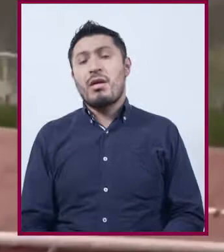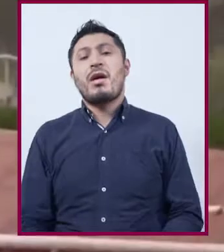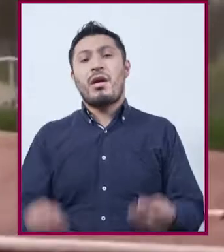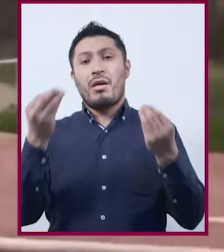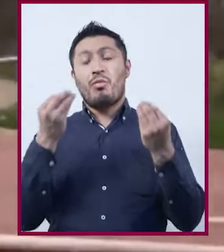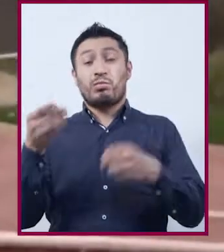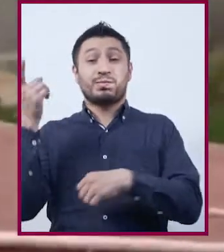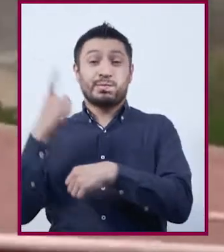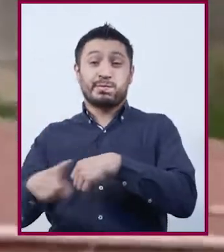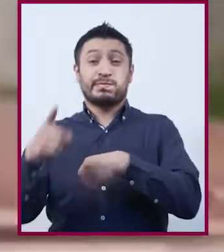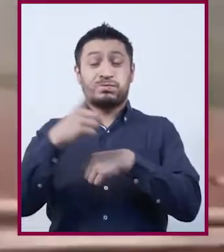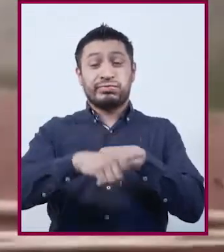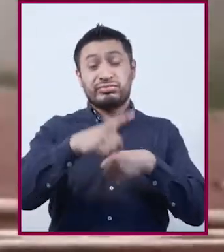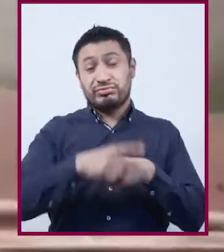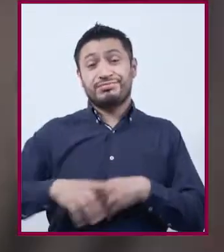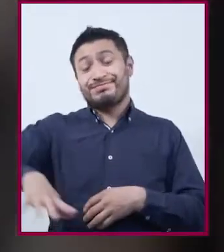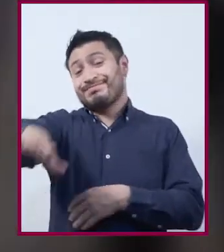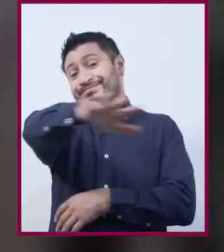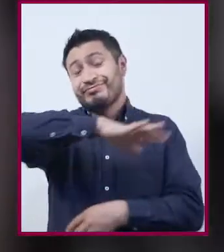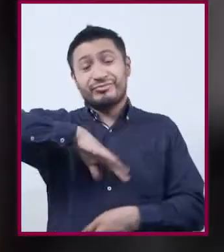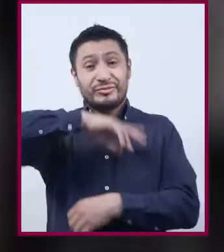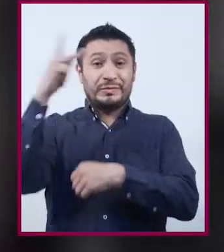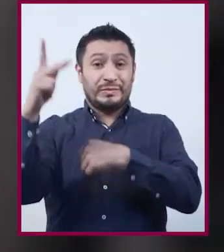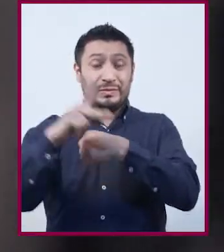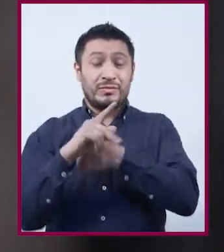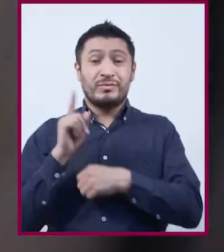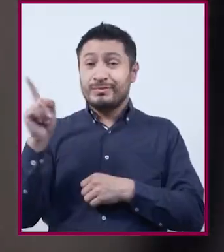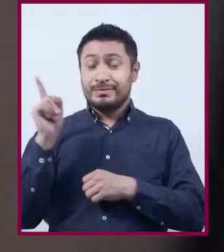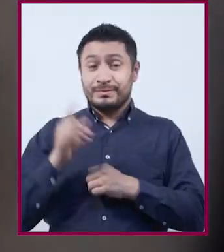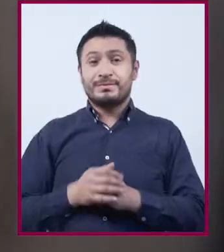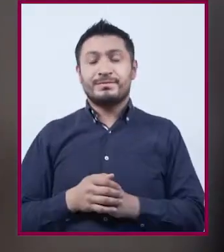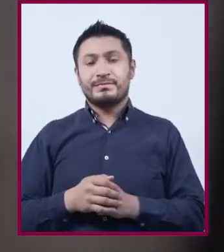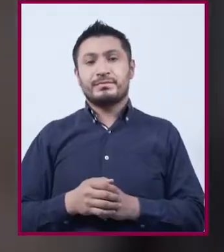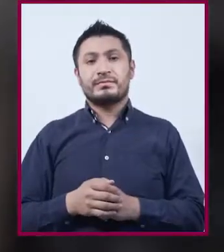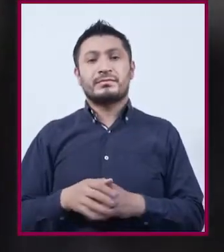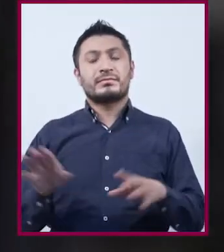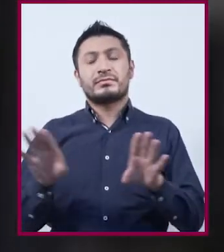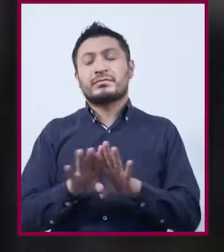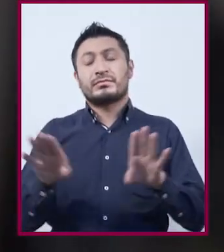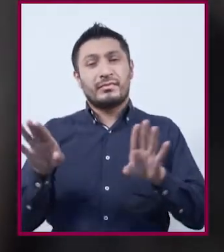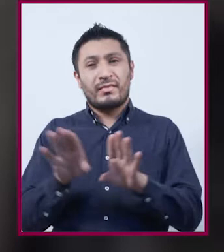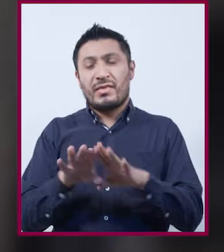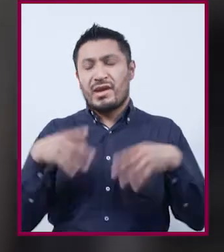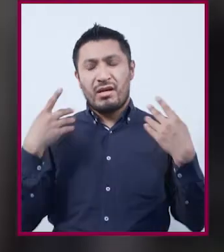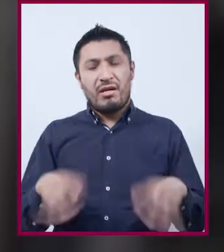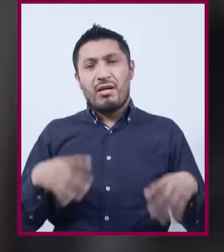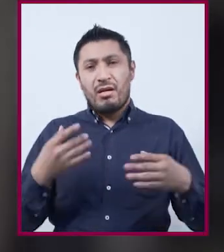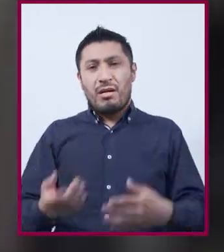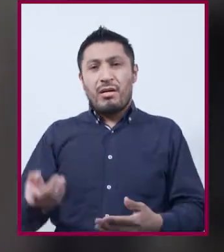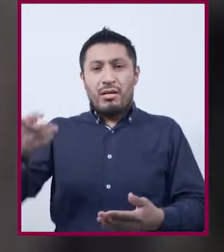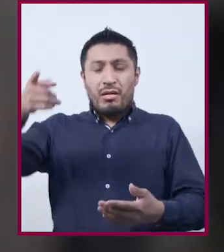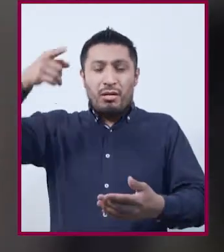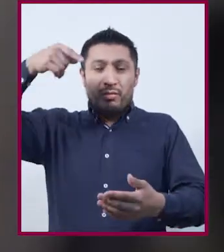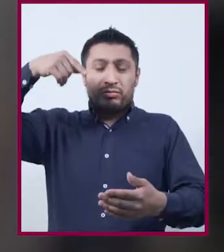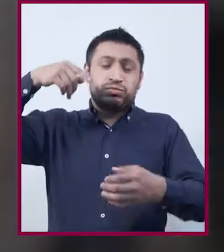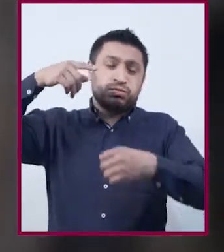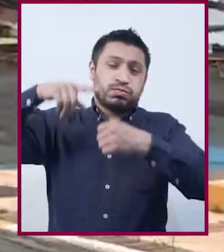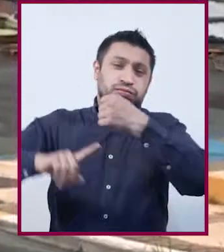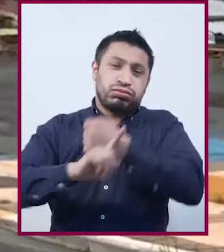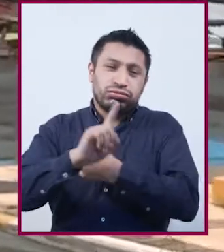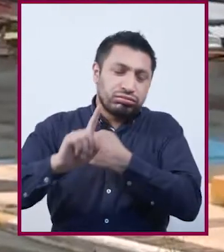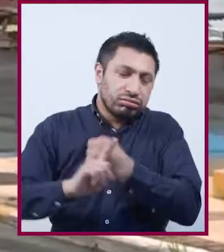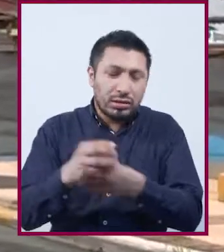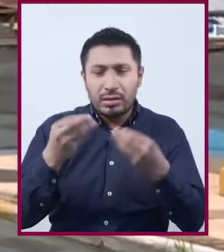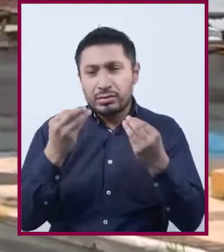y cuantiosos daños materiales en la infraestructura del país caribeño, el cual quedó completamente sumergido en el